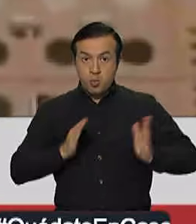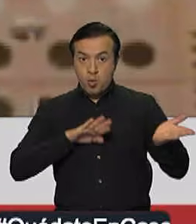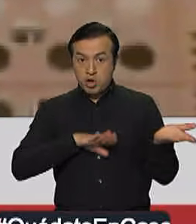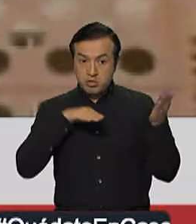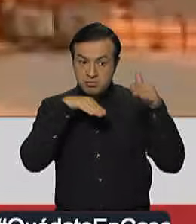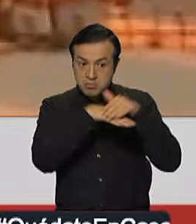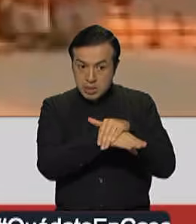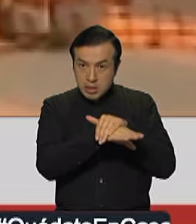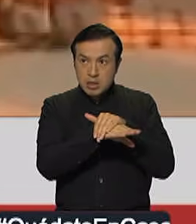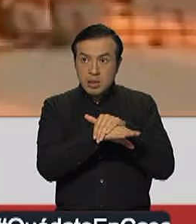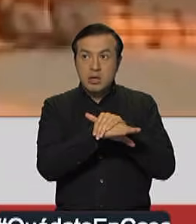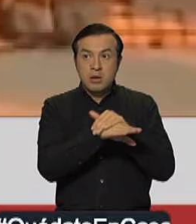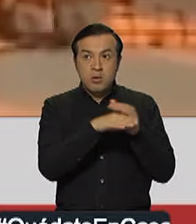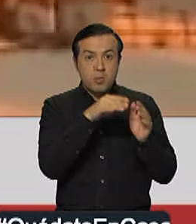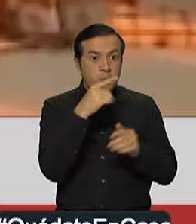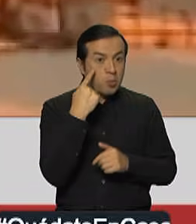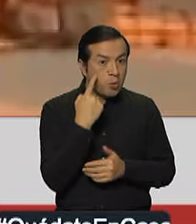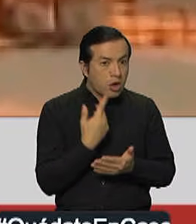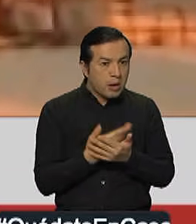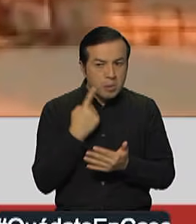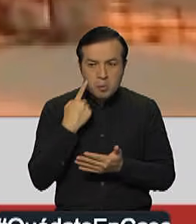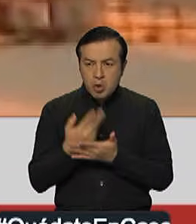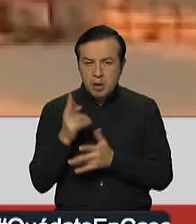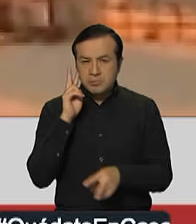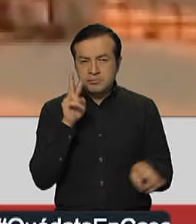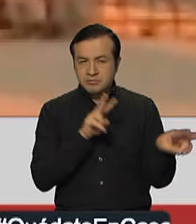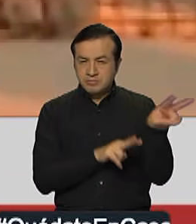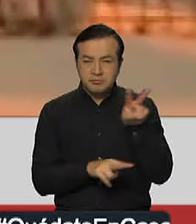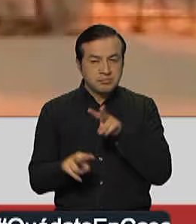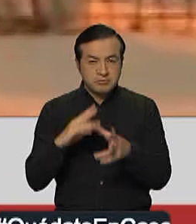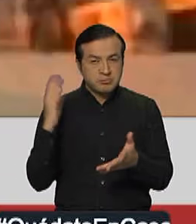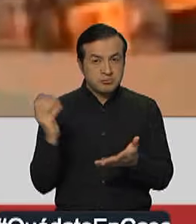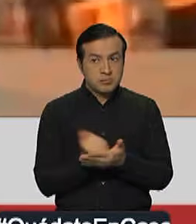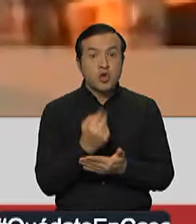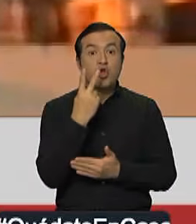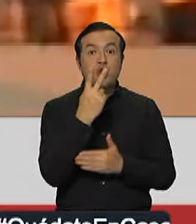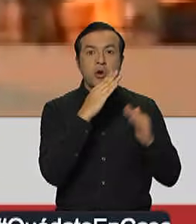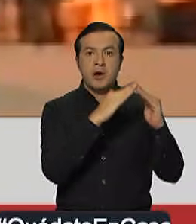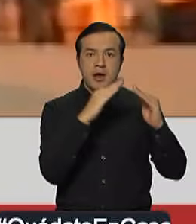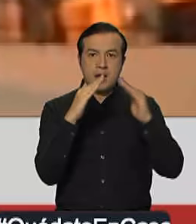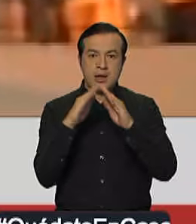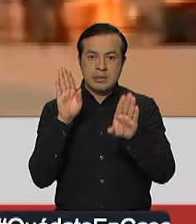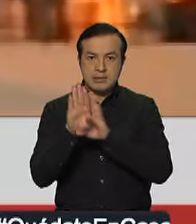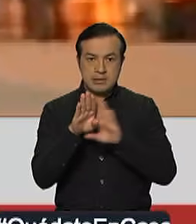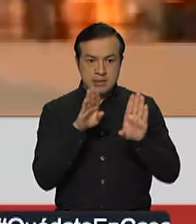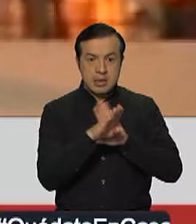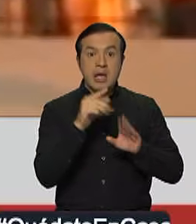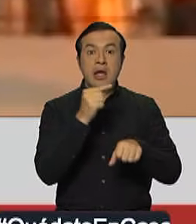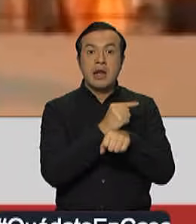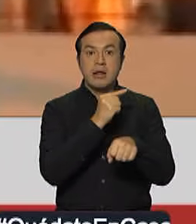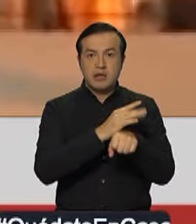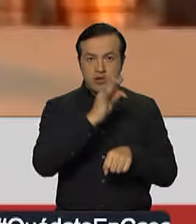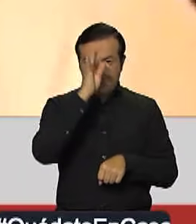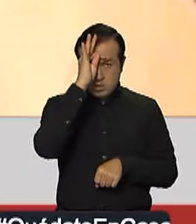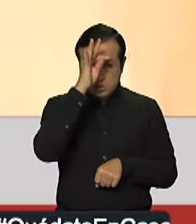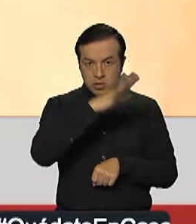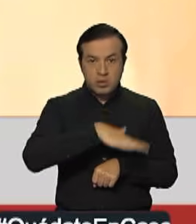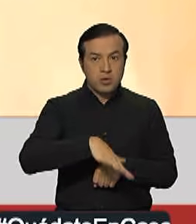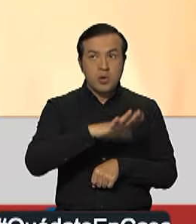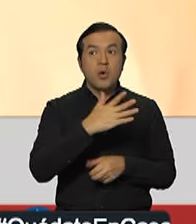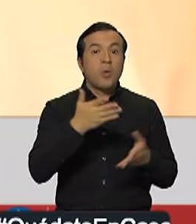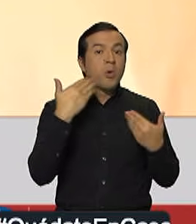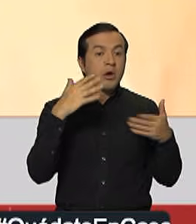tipos de cada una como muestras para investigación. Se allanaron 2 domicilios del gerente del hospital, uno en el oeste del